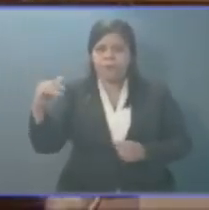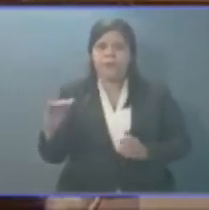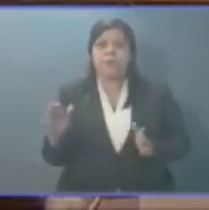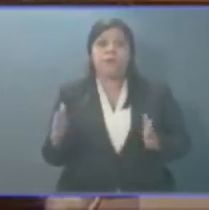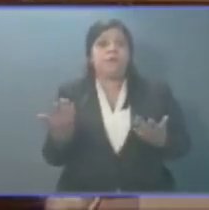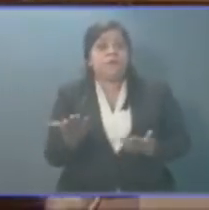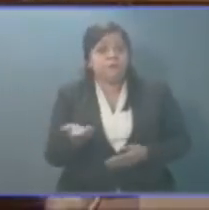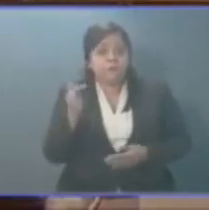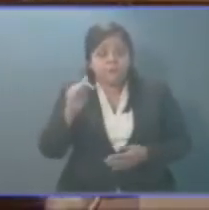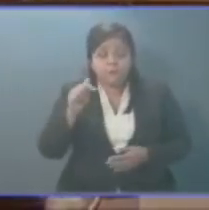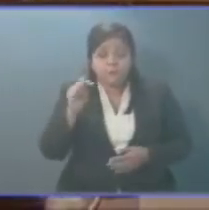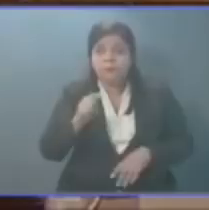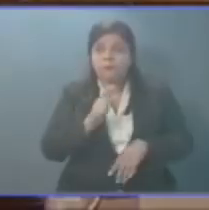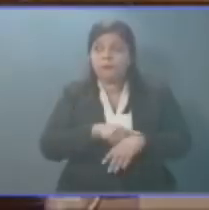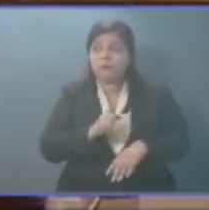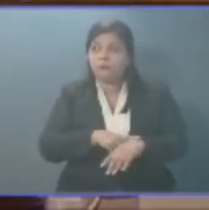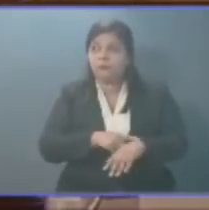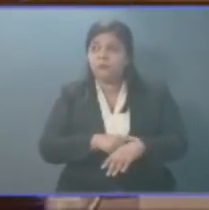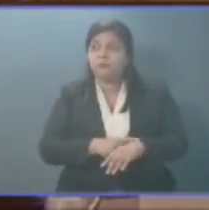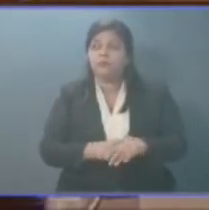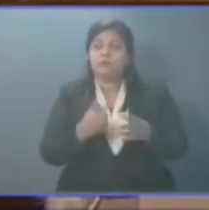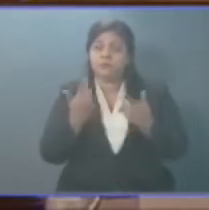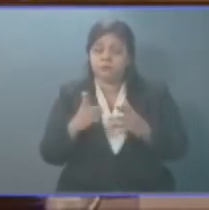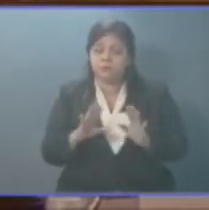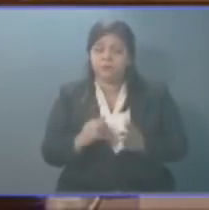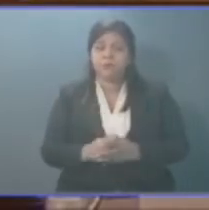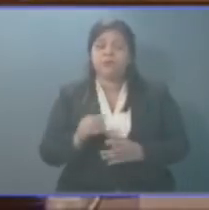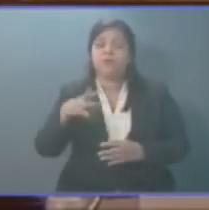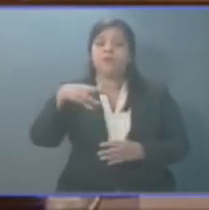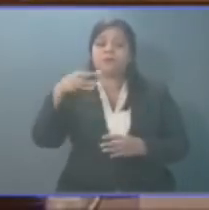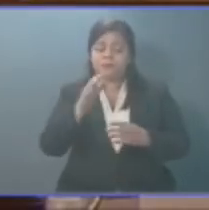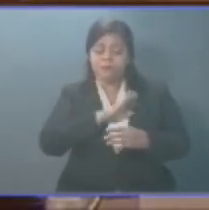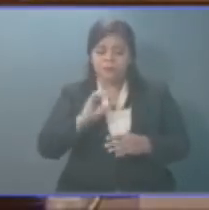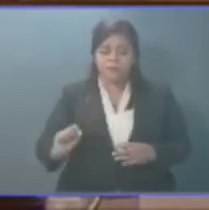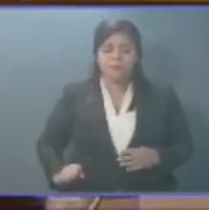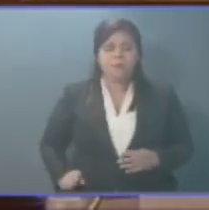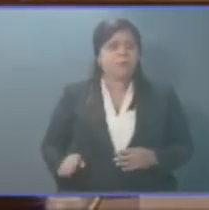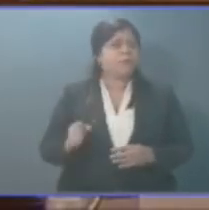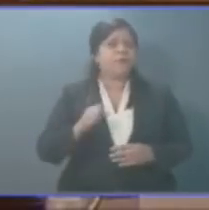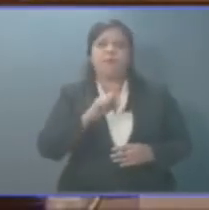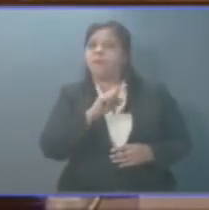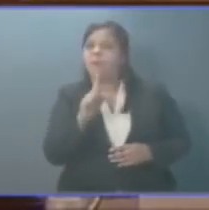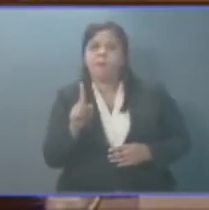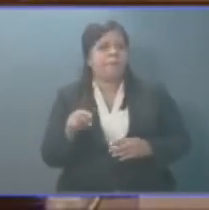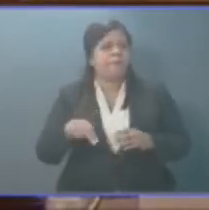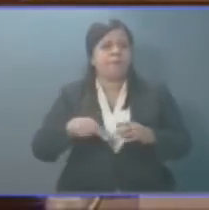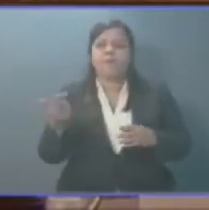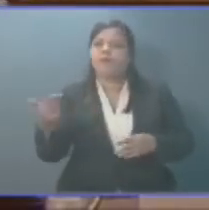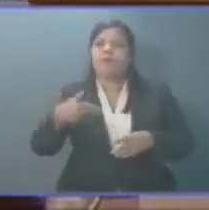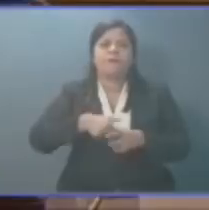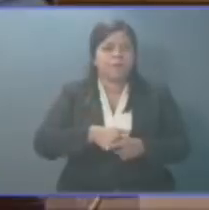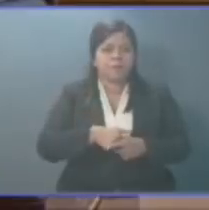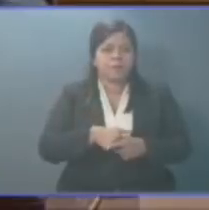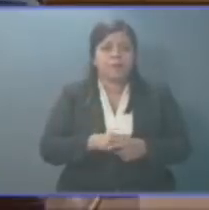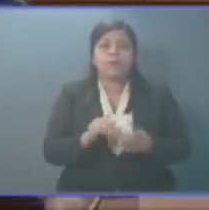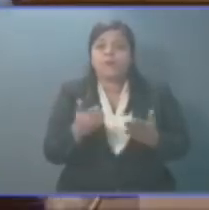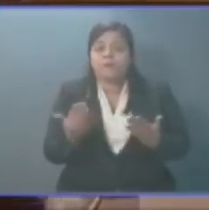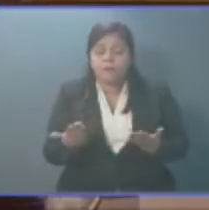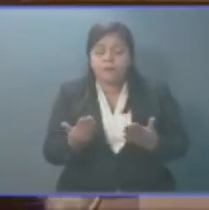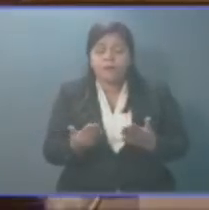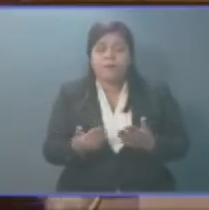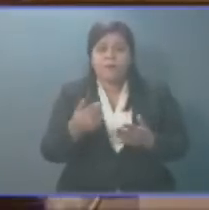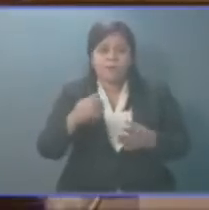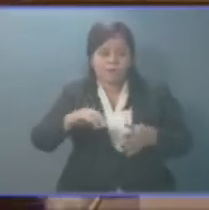y hoy por hoy estaba fuera El Salvador del escenario mundial, como una de las caras